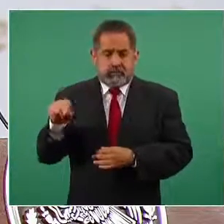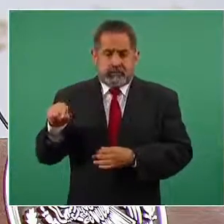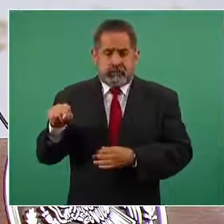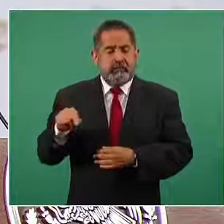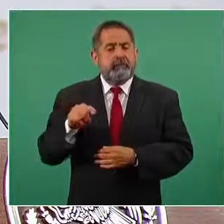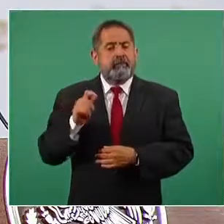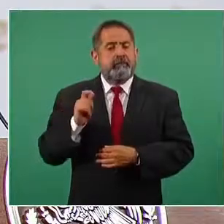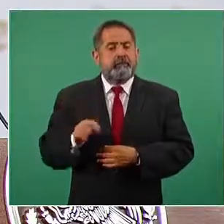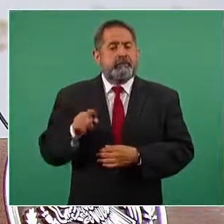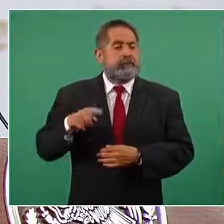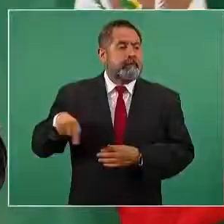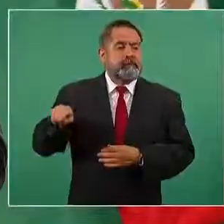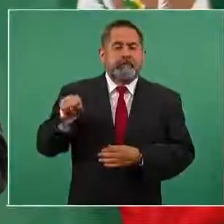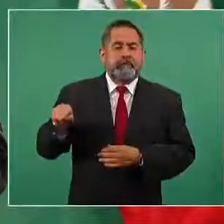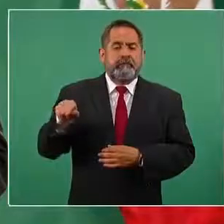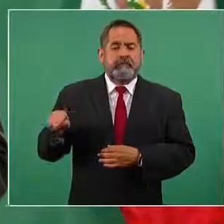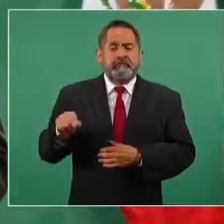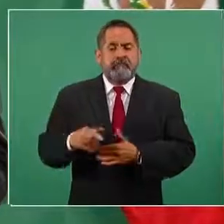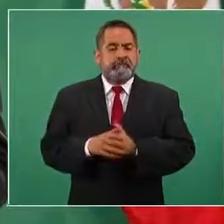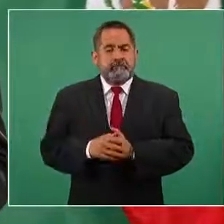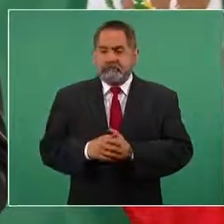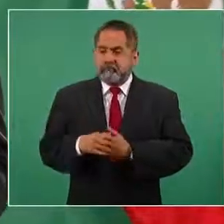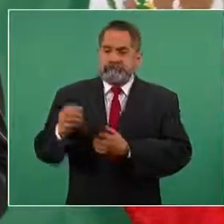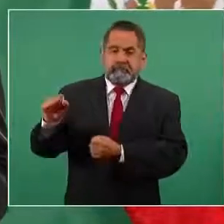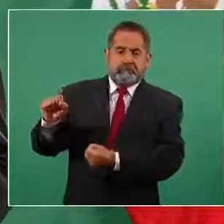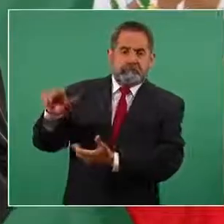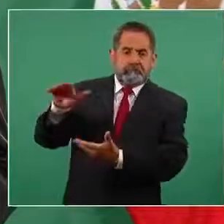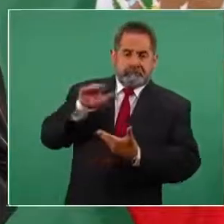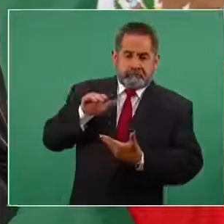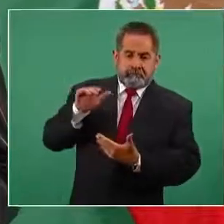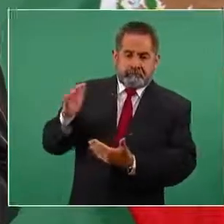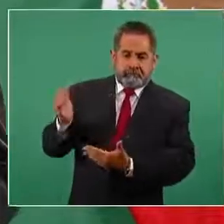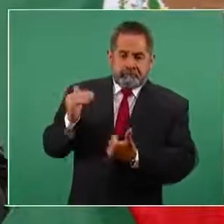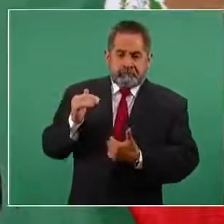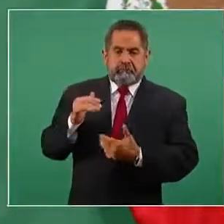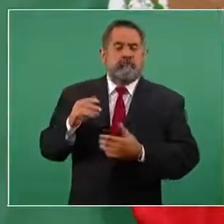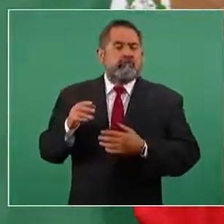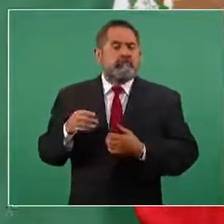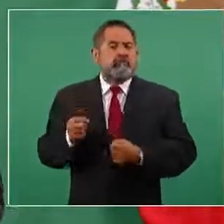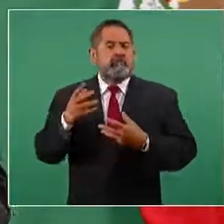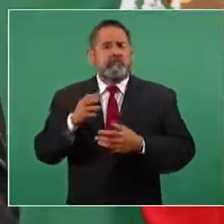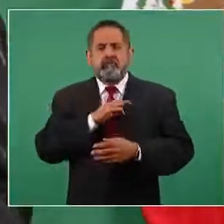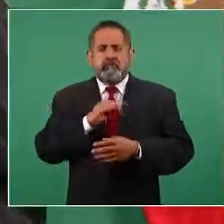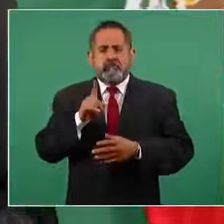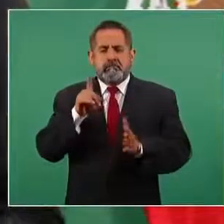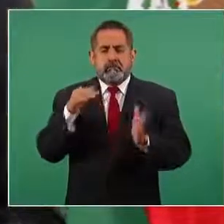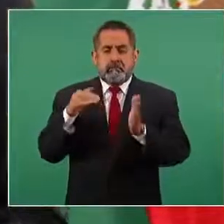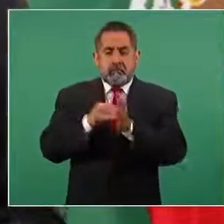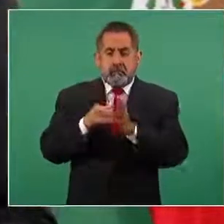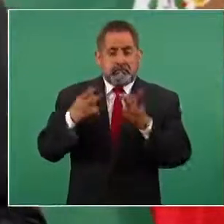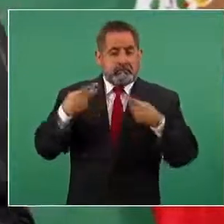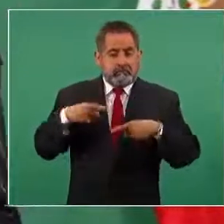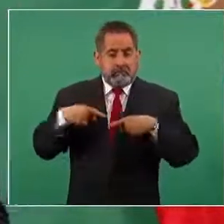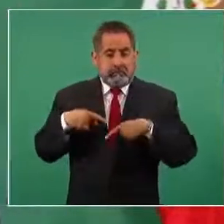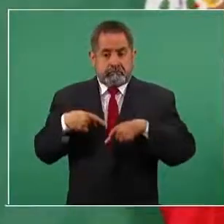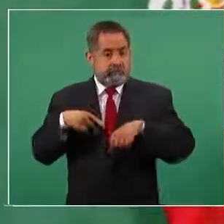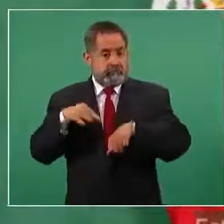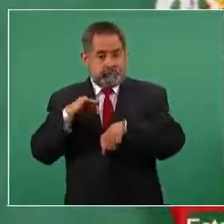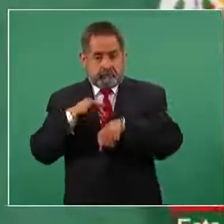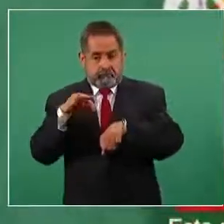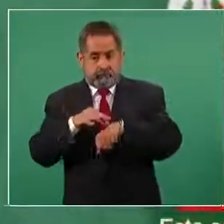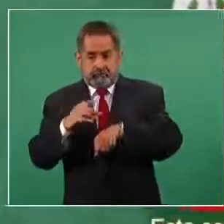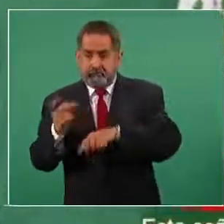Ellos nos enviaron alrededor de 1,000 trabajadores de la